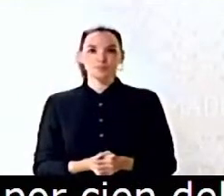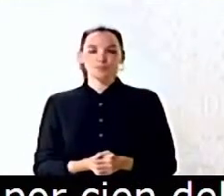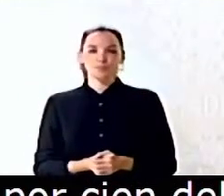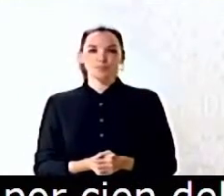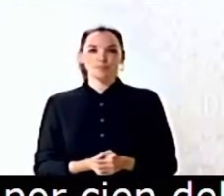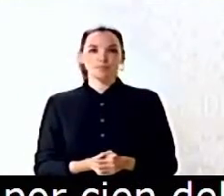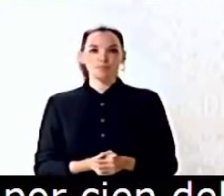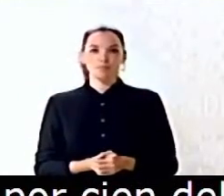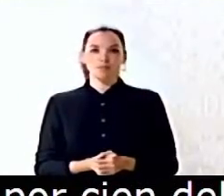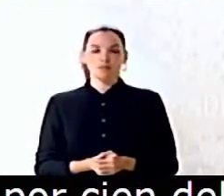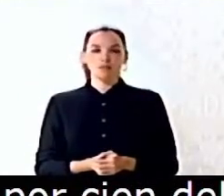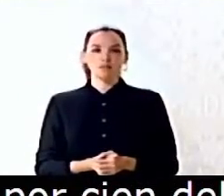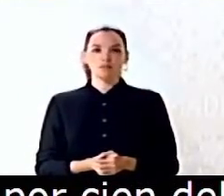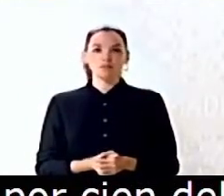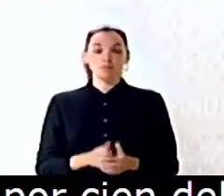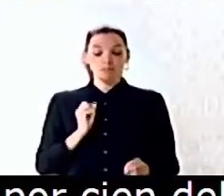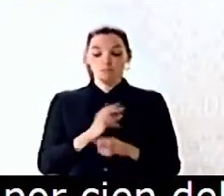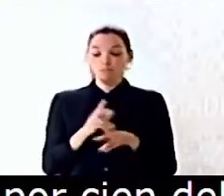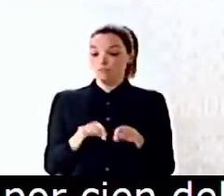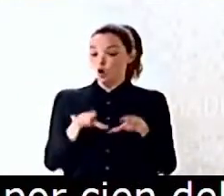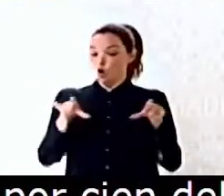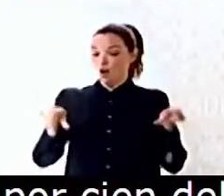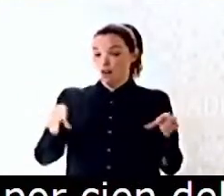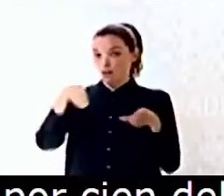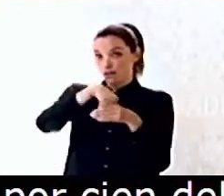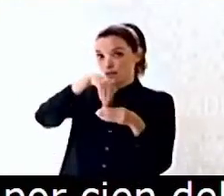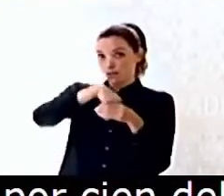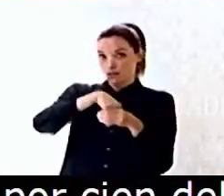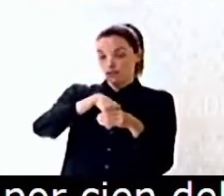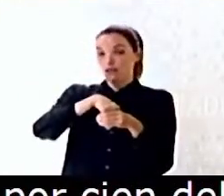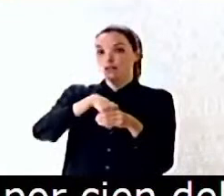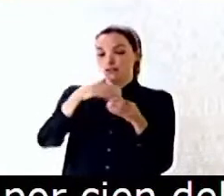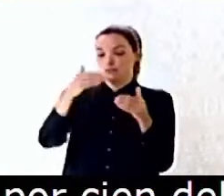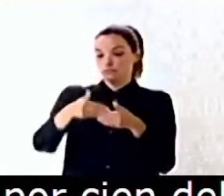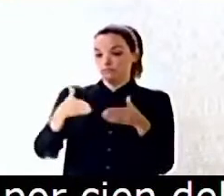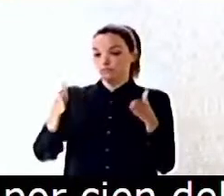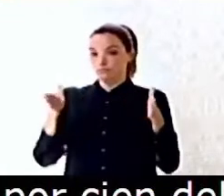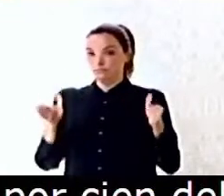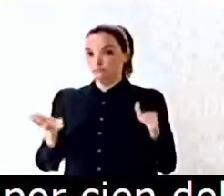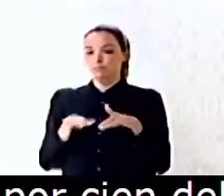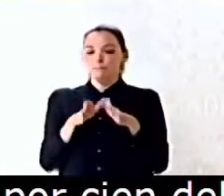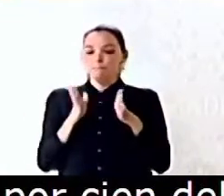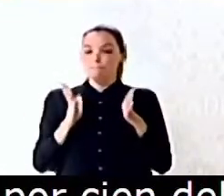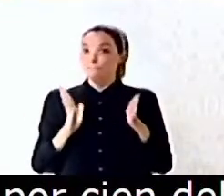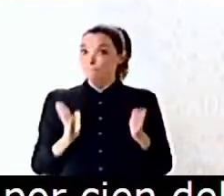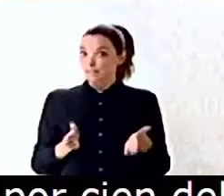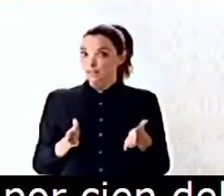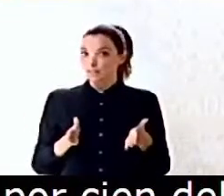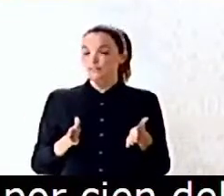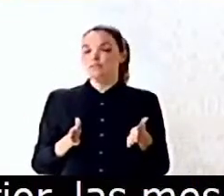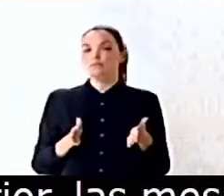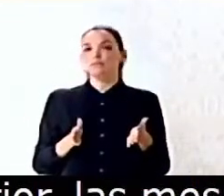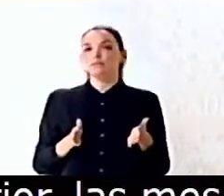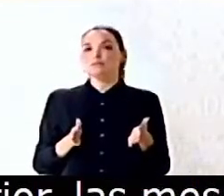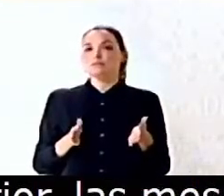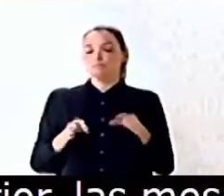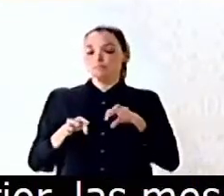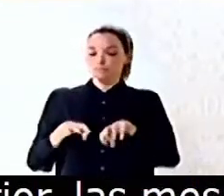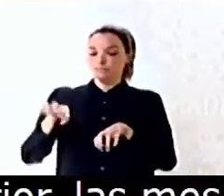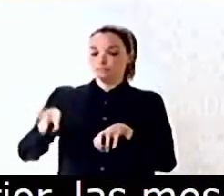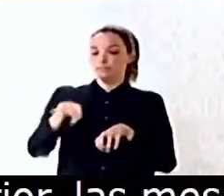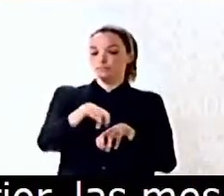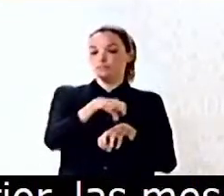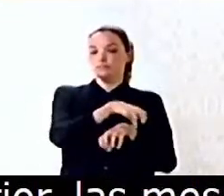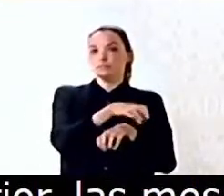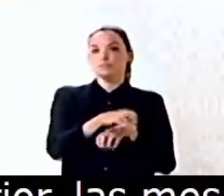Dentro del local, en el interior, las mesas o agrupaciones de mesas serán